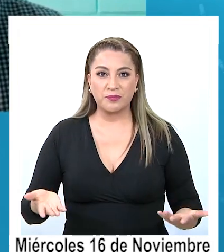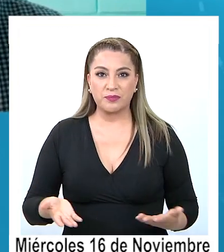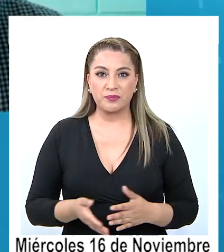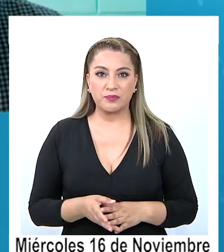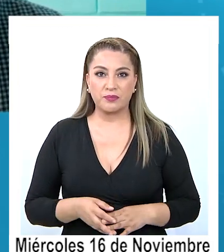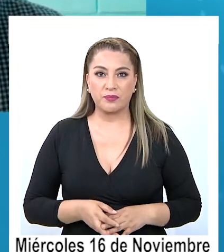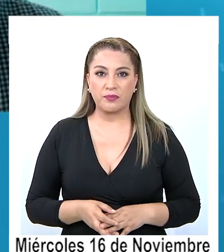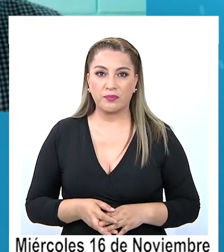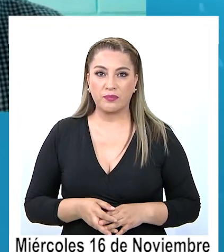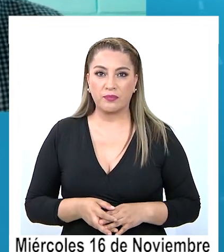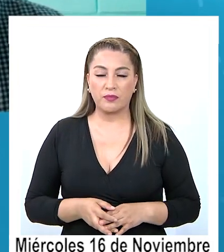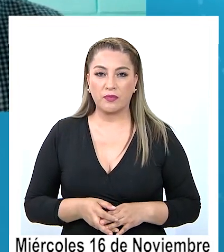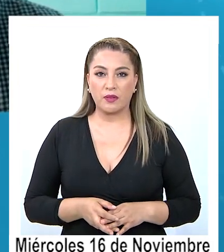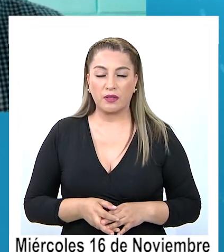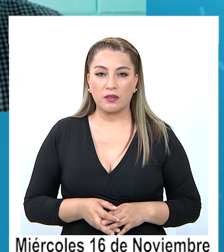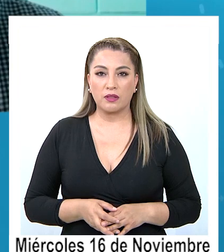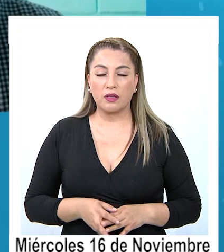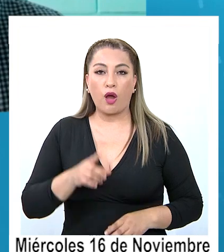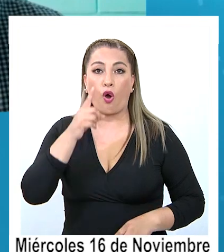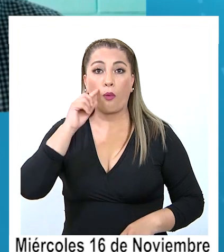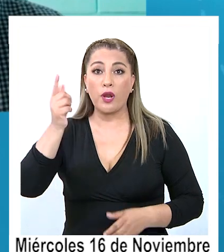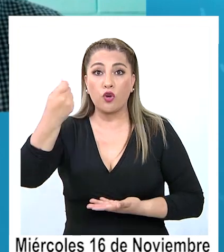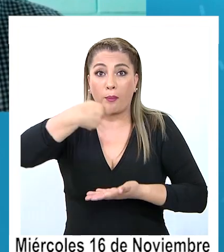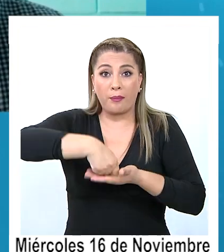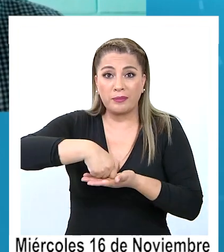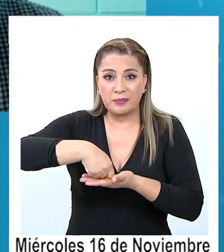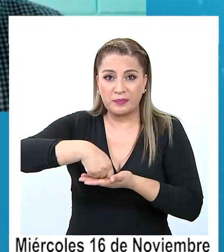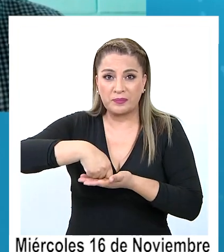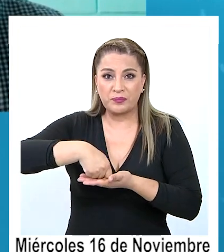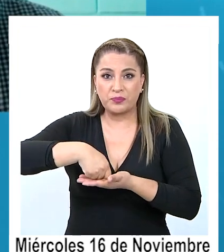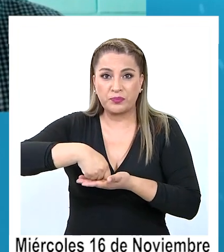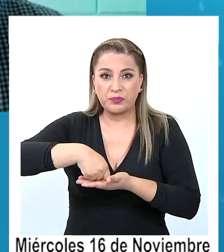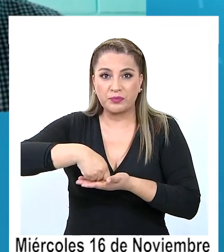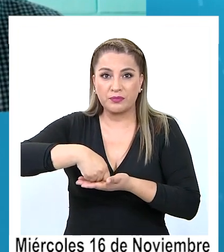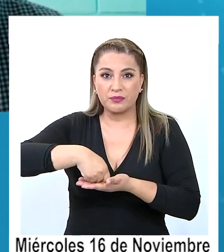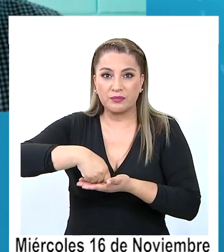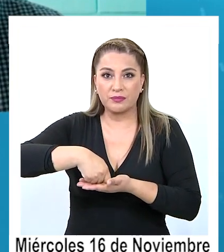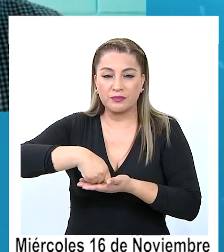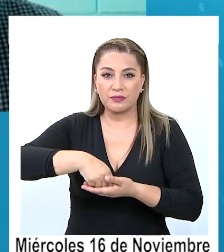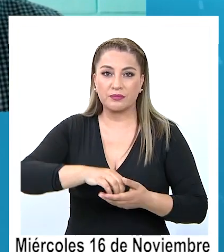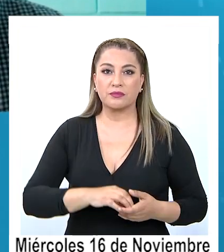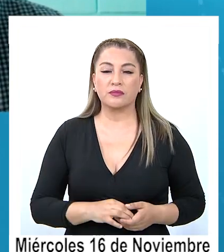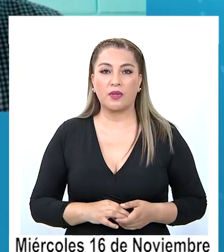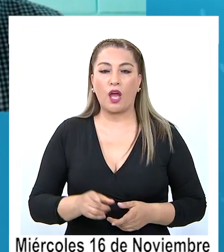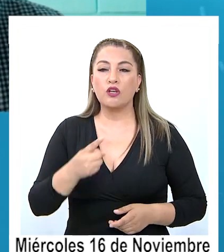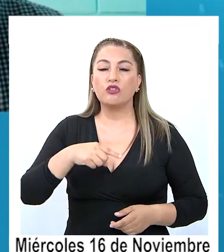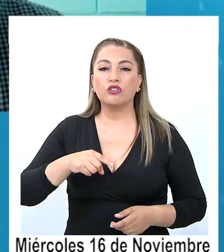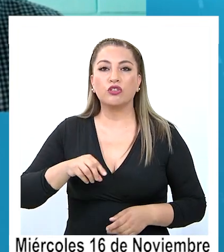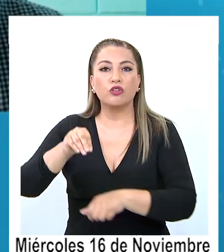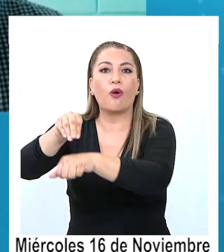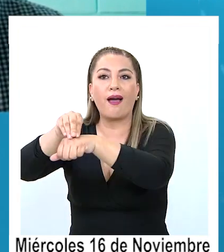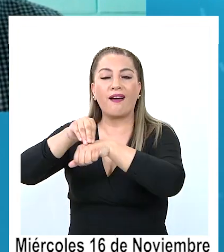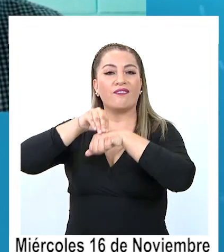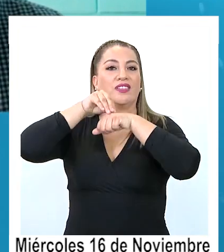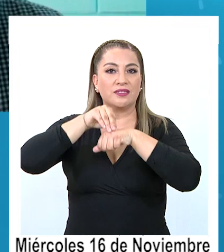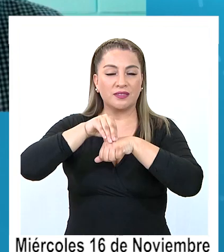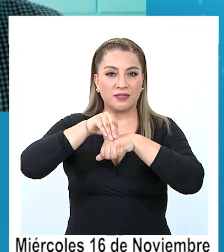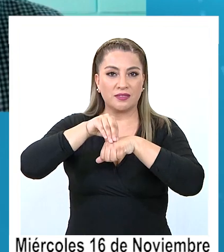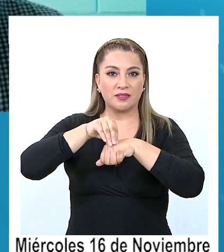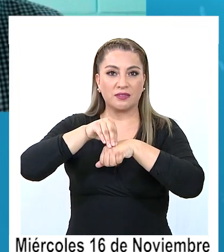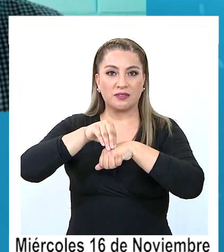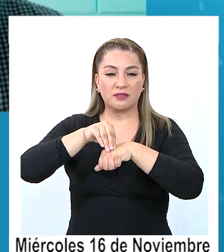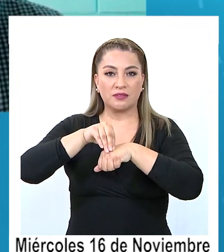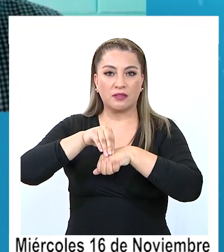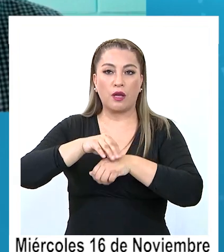el solo hecho del deber la pensión de alimentos, perdón, nos da cuenta a nosotros que si esto ha pasado por